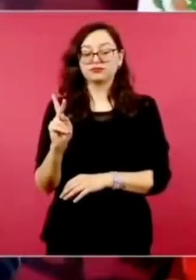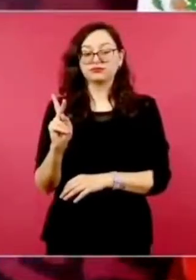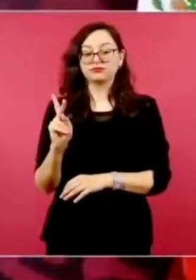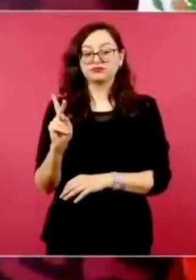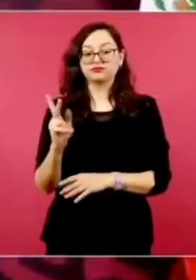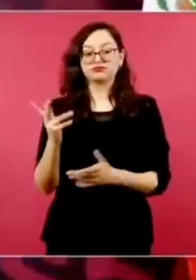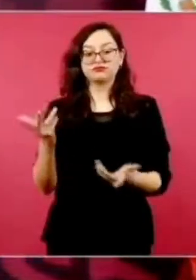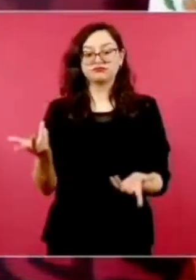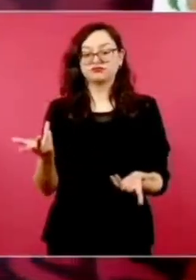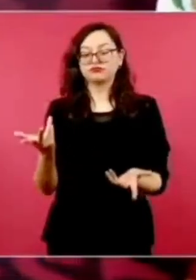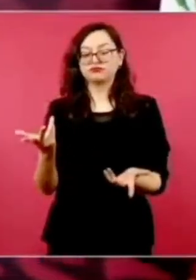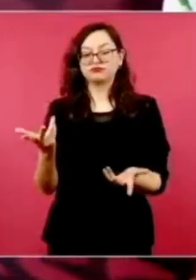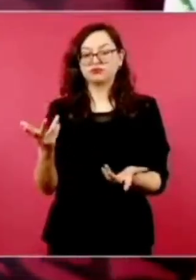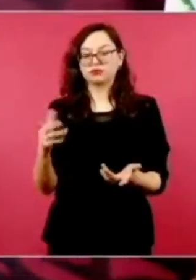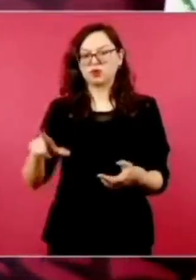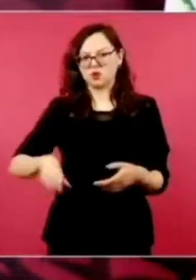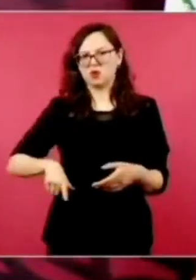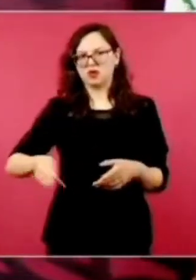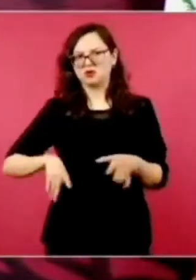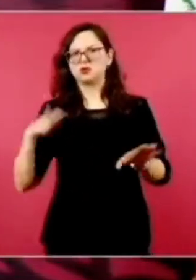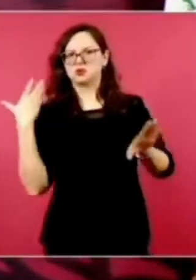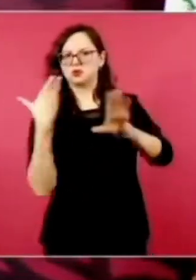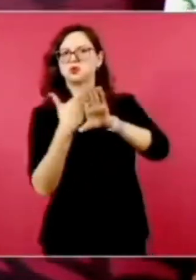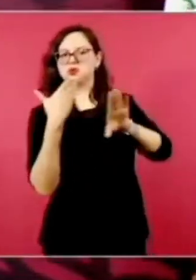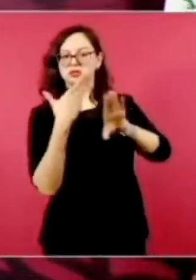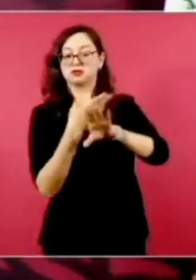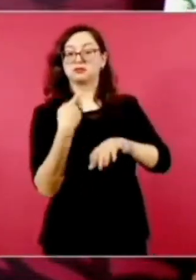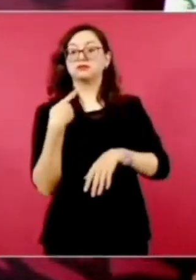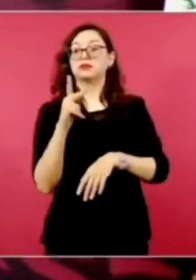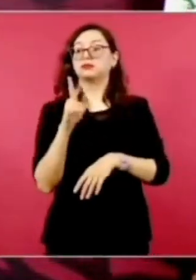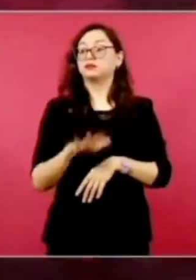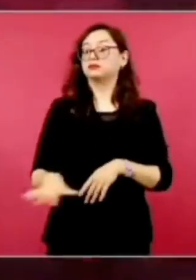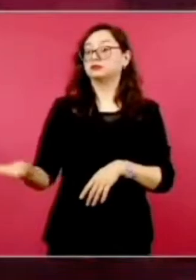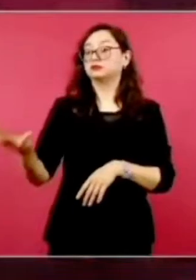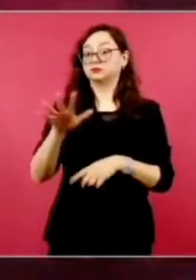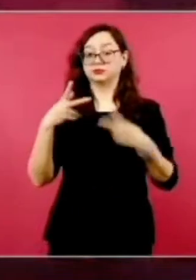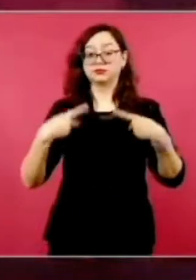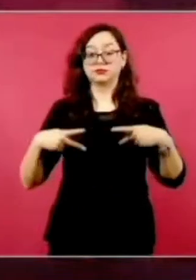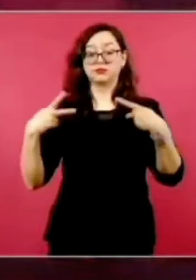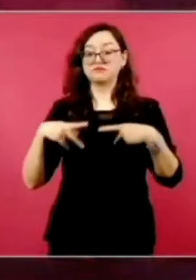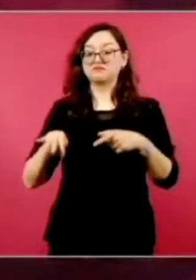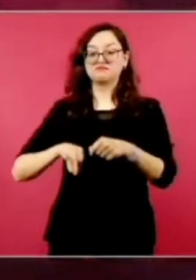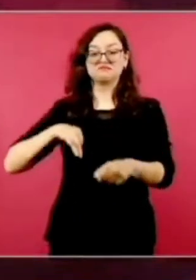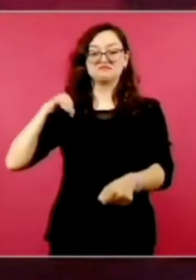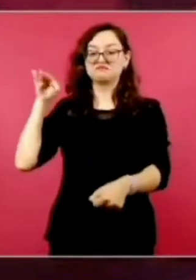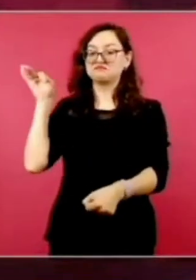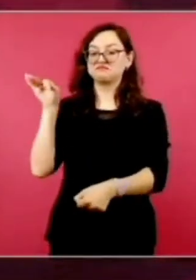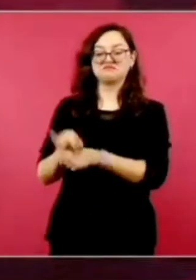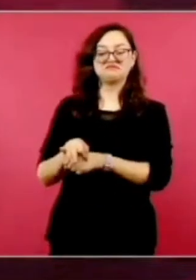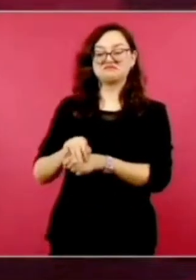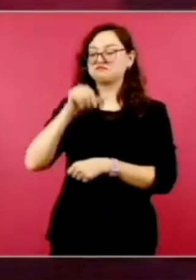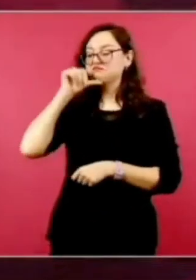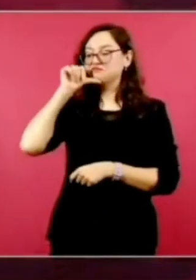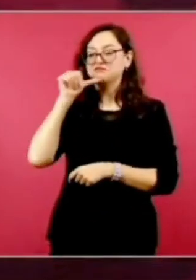en la defensa del pueblo y menos del pueblo raso.